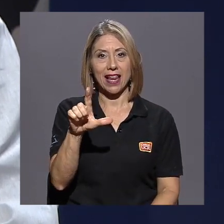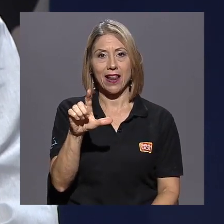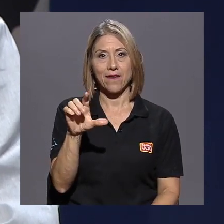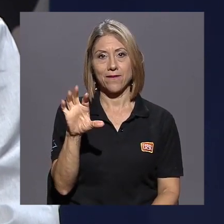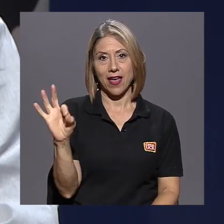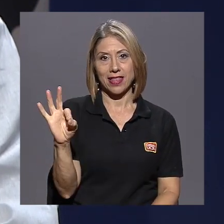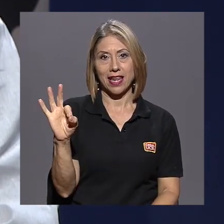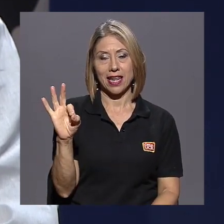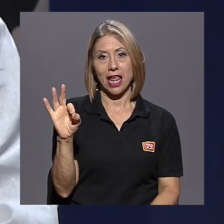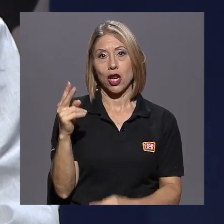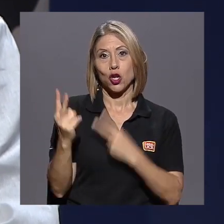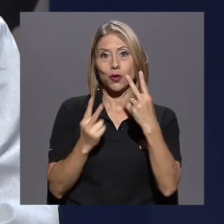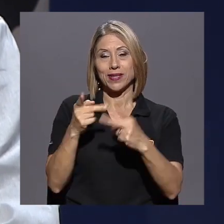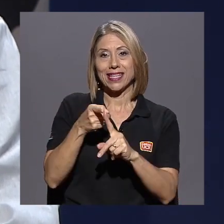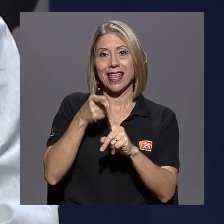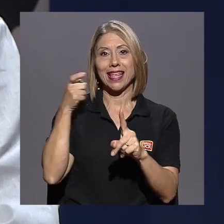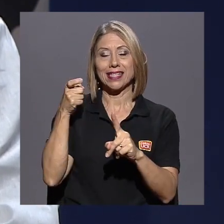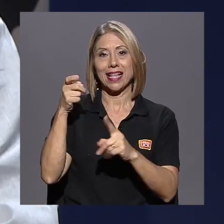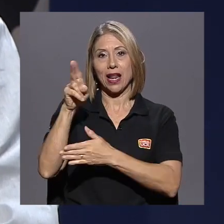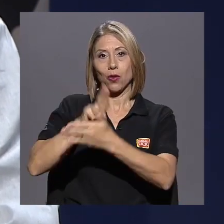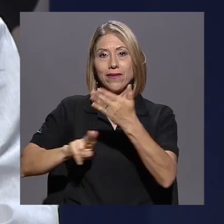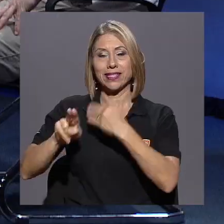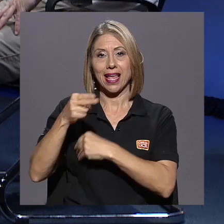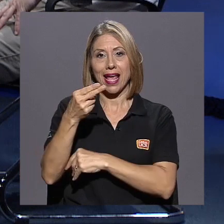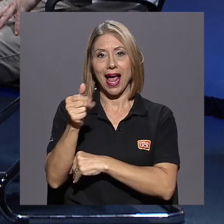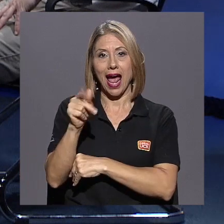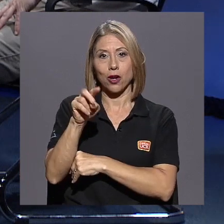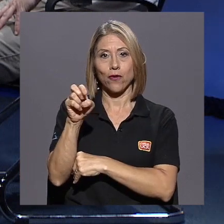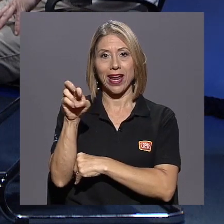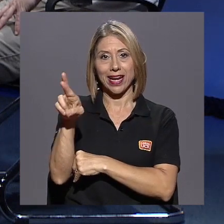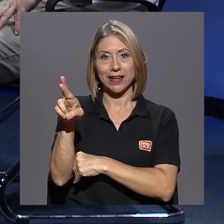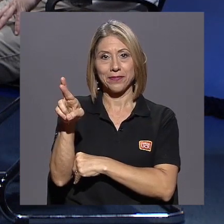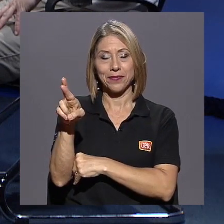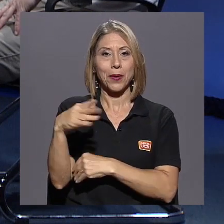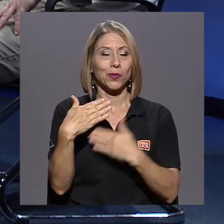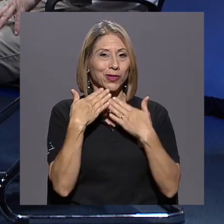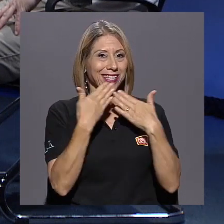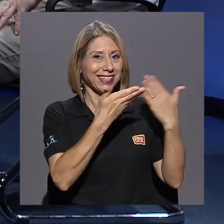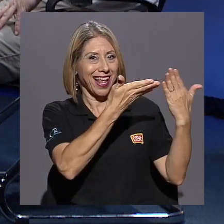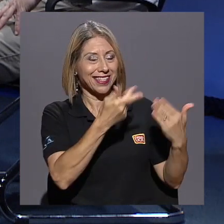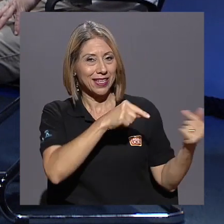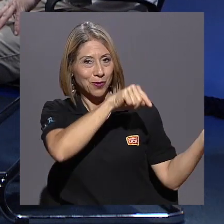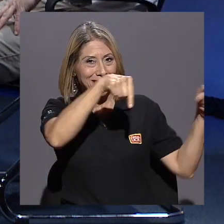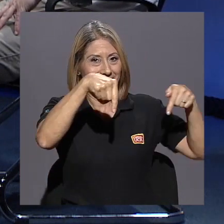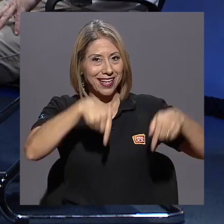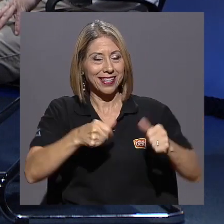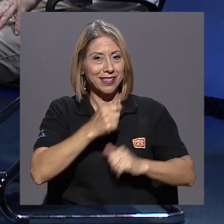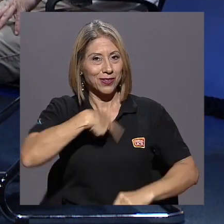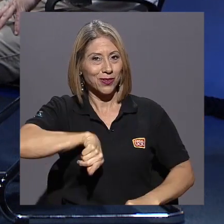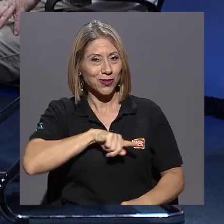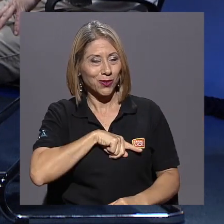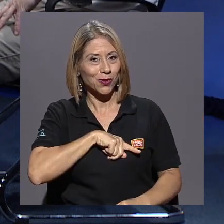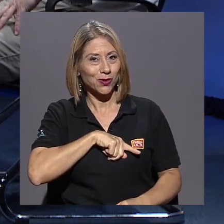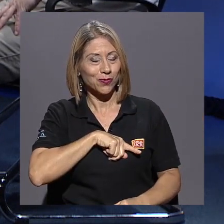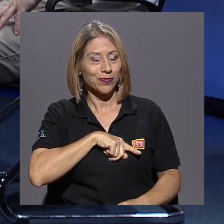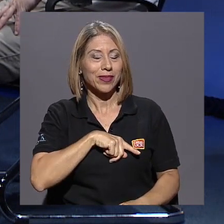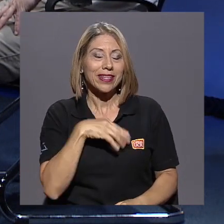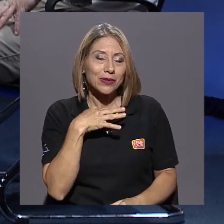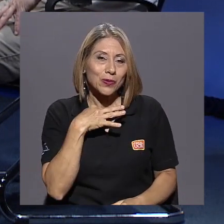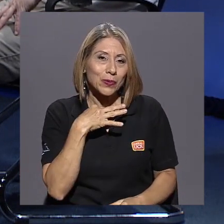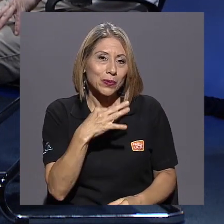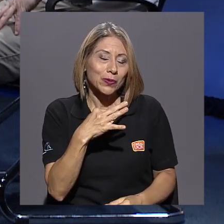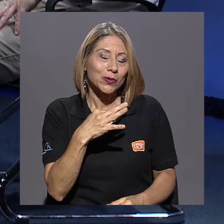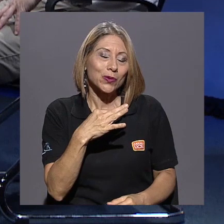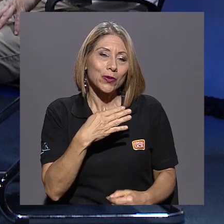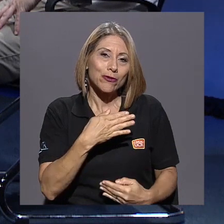universidad de life nets de hannover muchas gracias michelle por estar aquí con nosotros es un gusto y